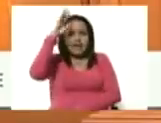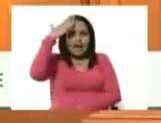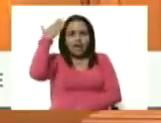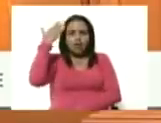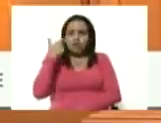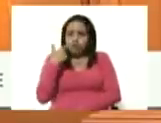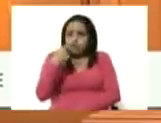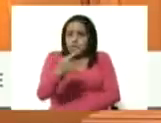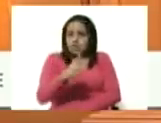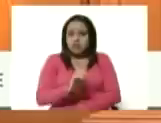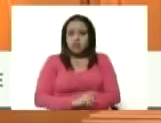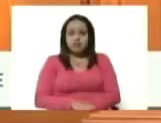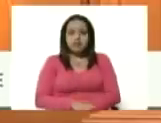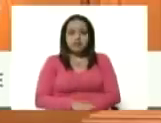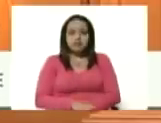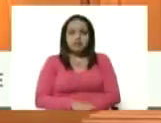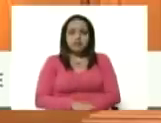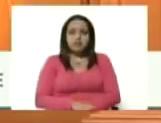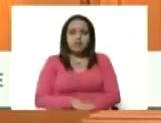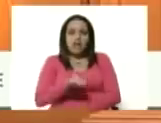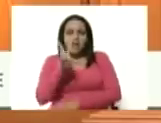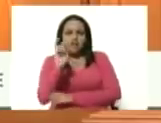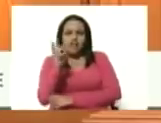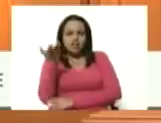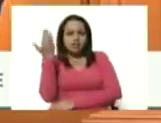programa del viernes,